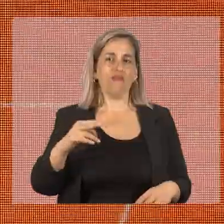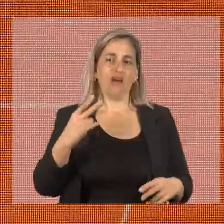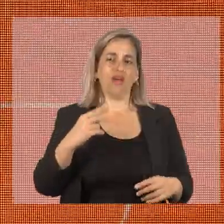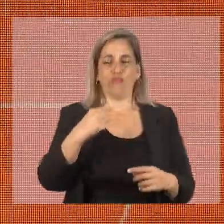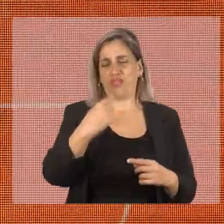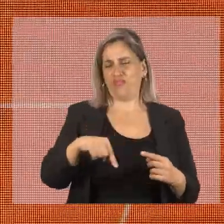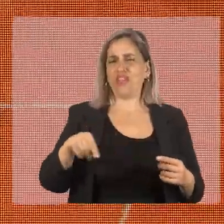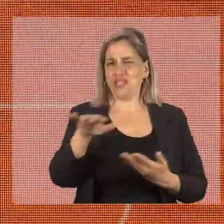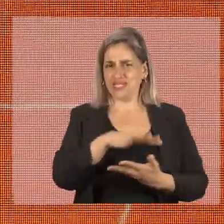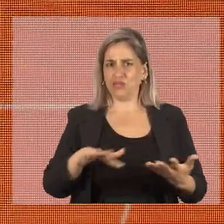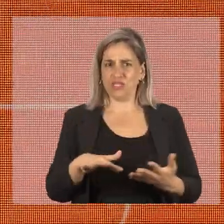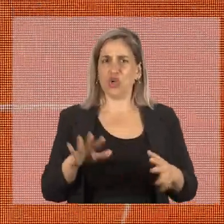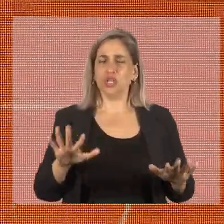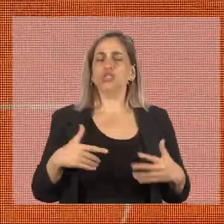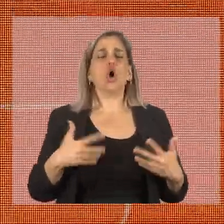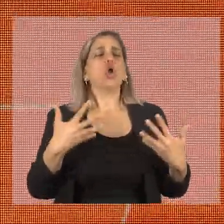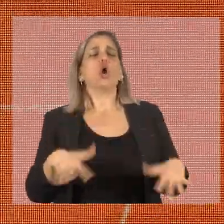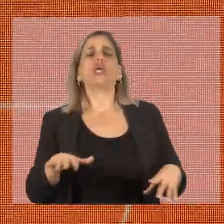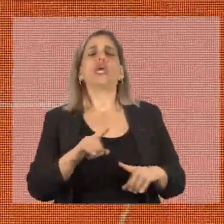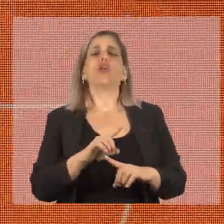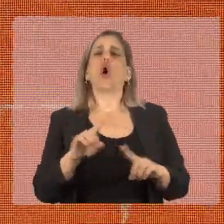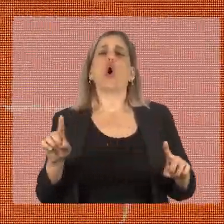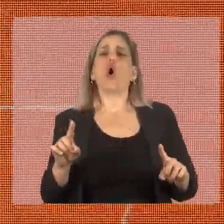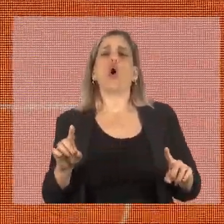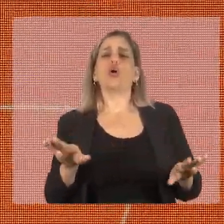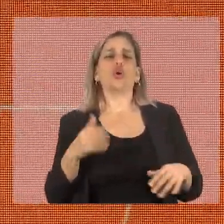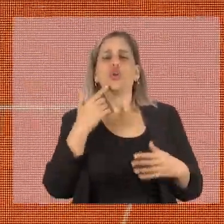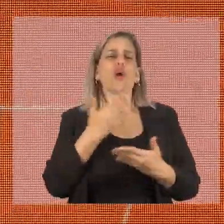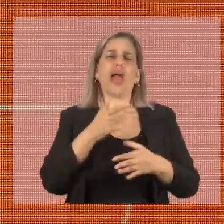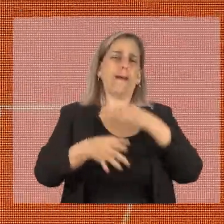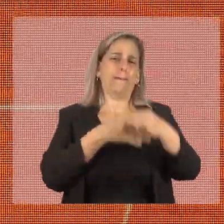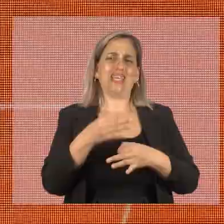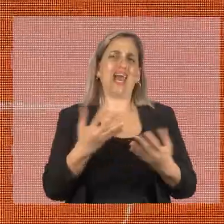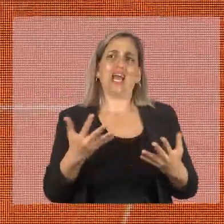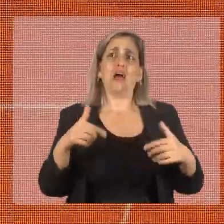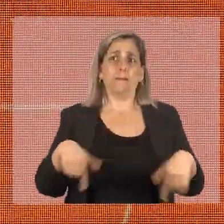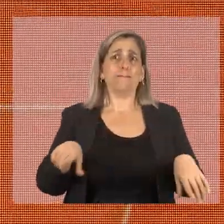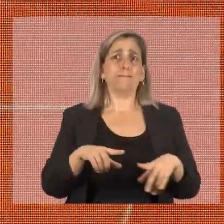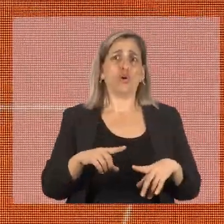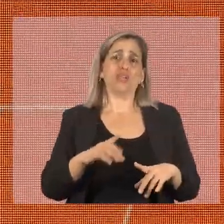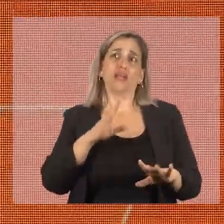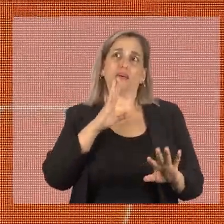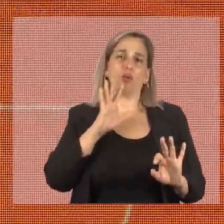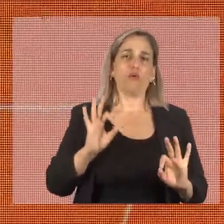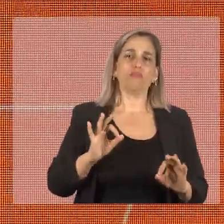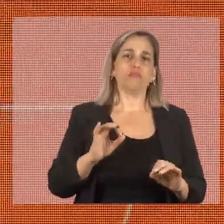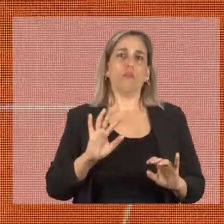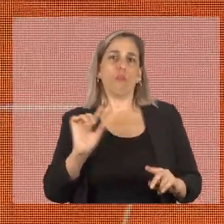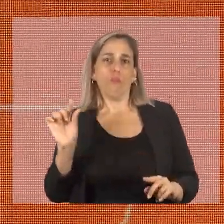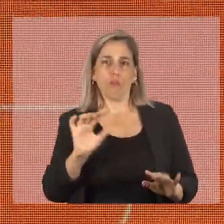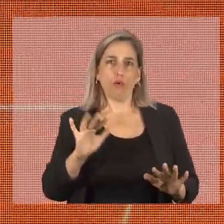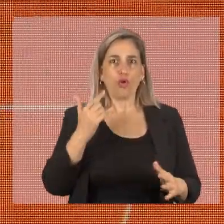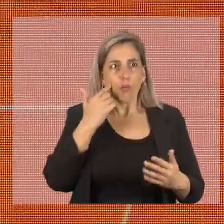común, por varias razones que ni quiero ni conviene que las explique acá, porque un poco de reserva tiene que haber en estos temas.